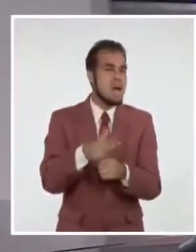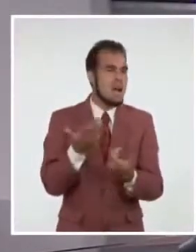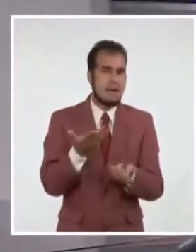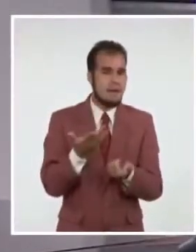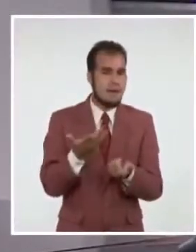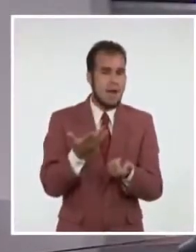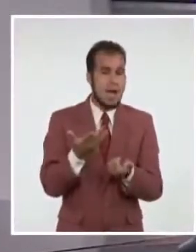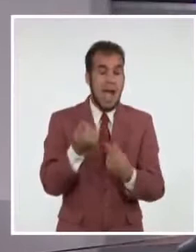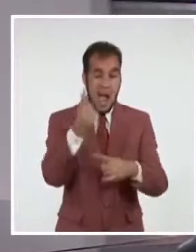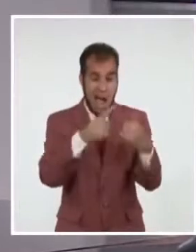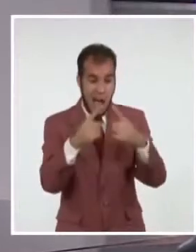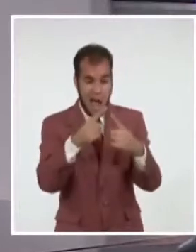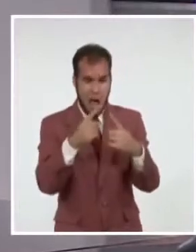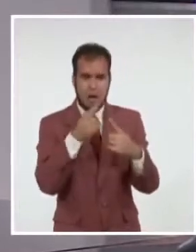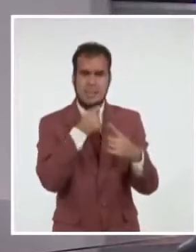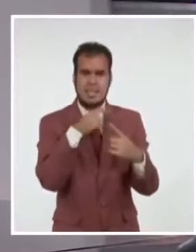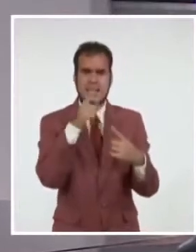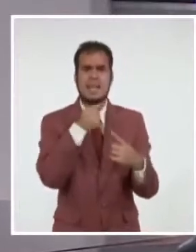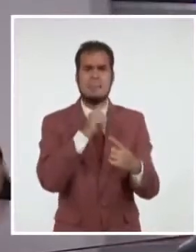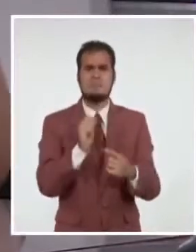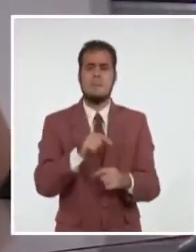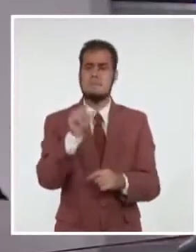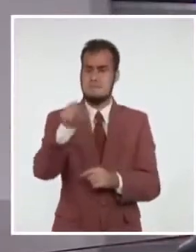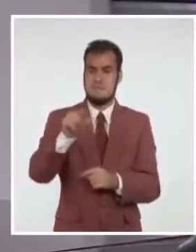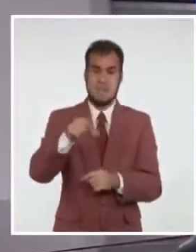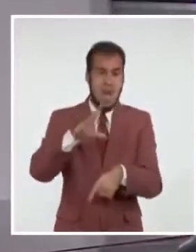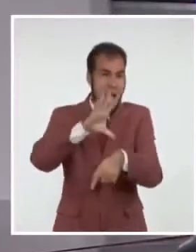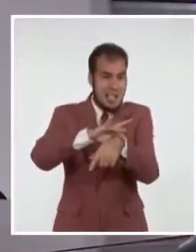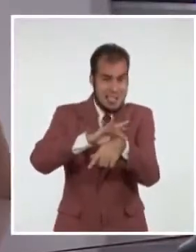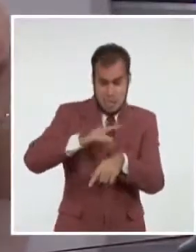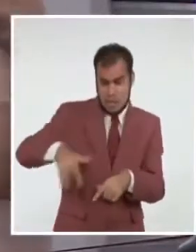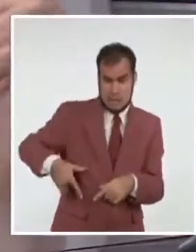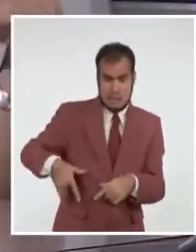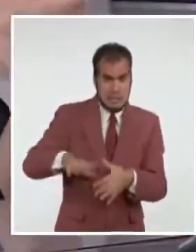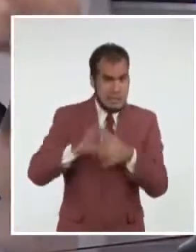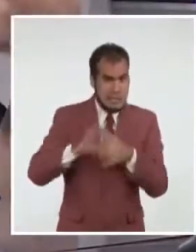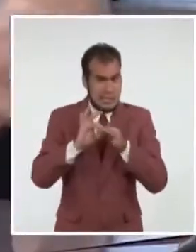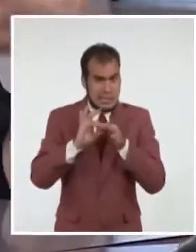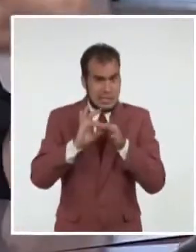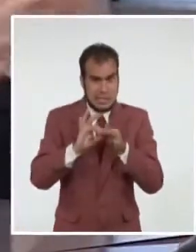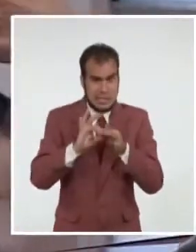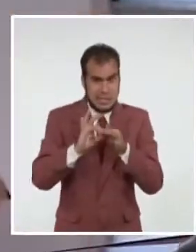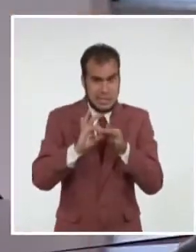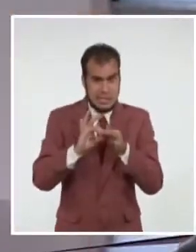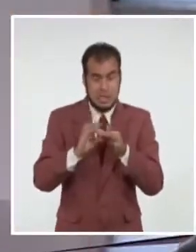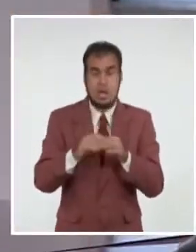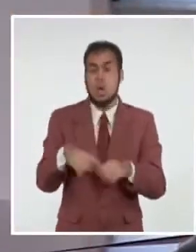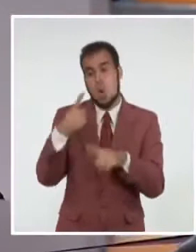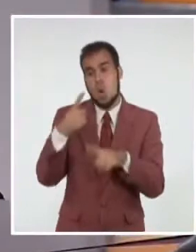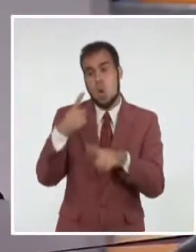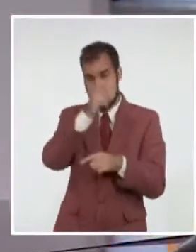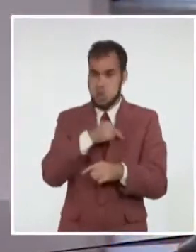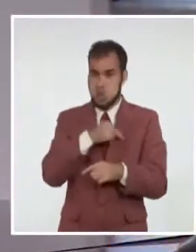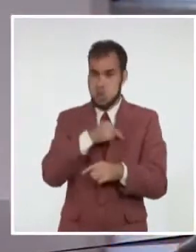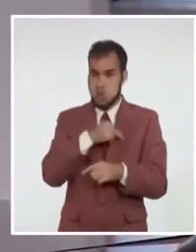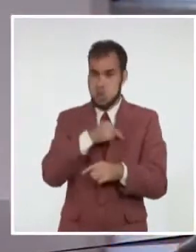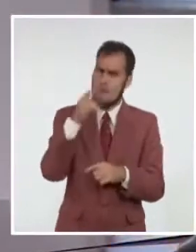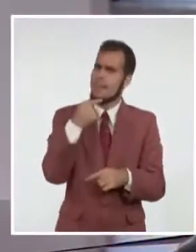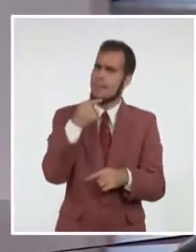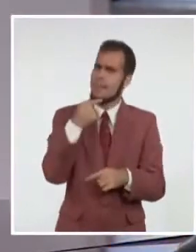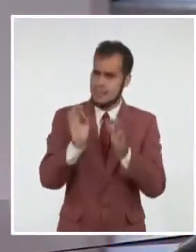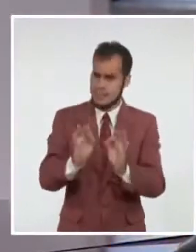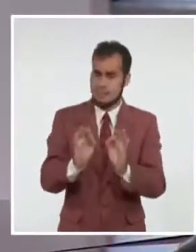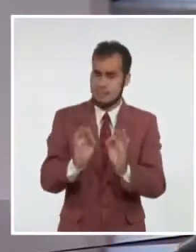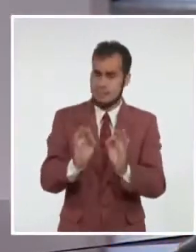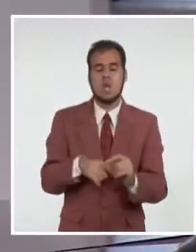de riesgo. Los nefrópatas, pacientes que son muy vulnerables, los Durán muchas veces fallecidos, a los